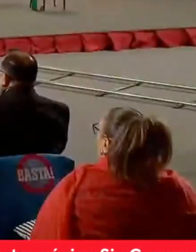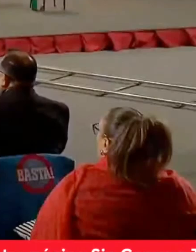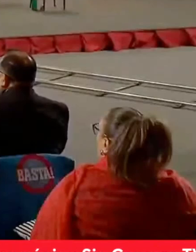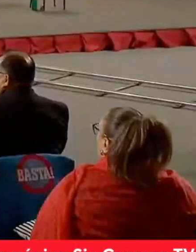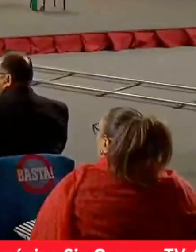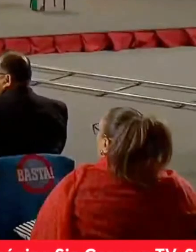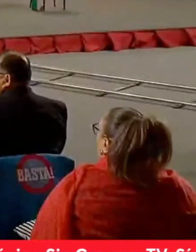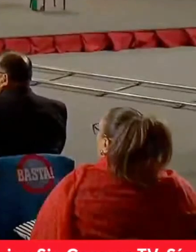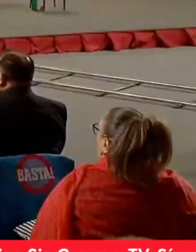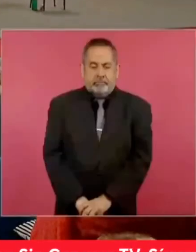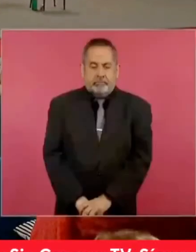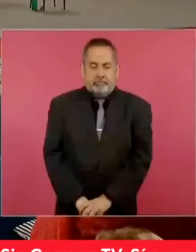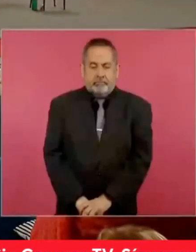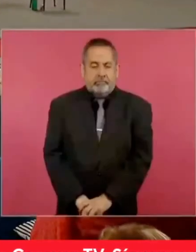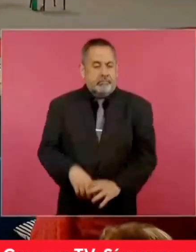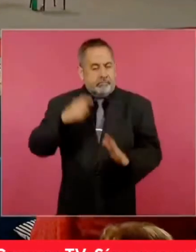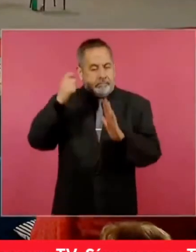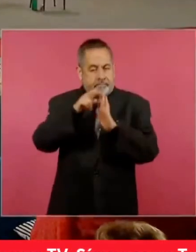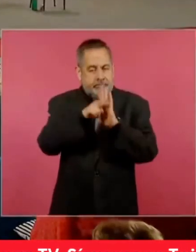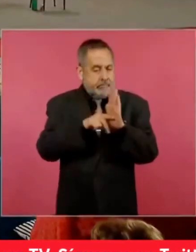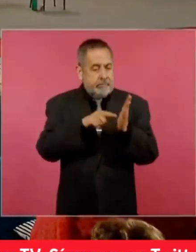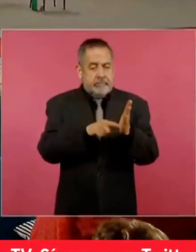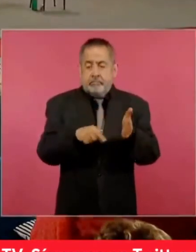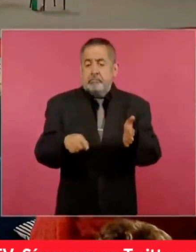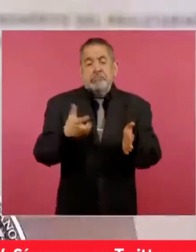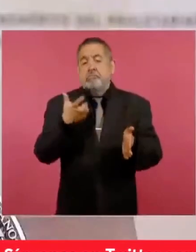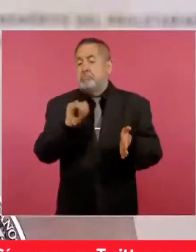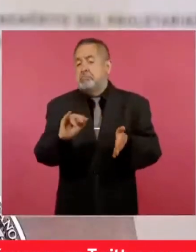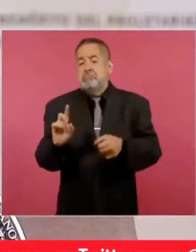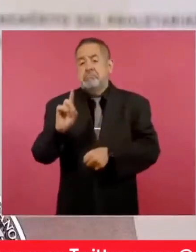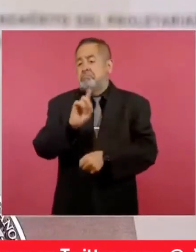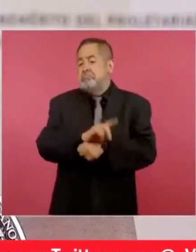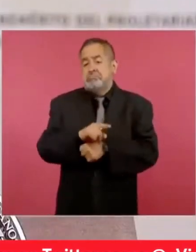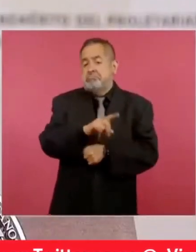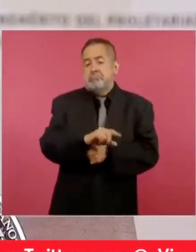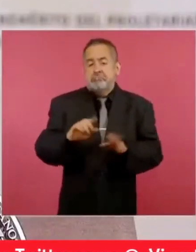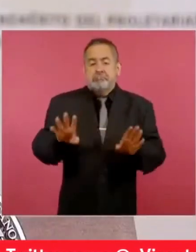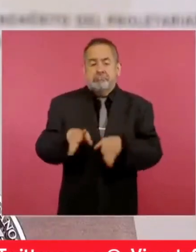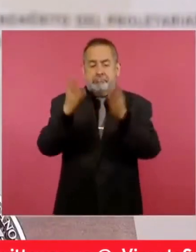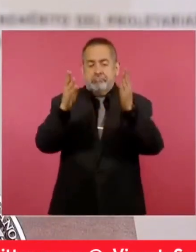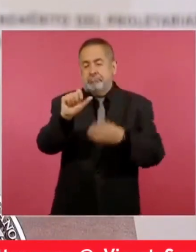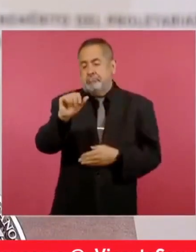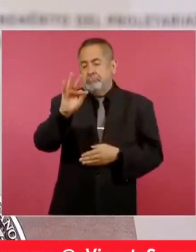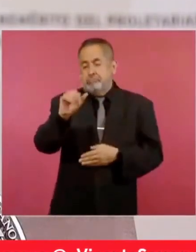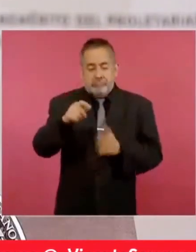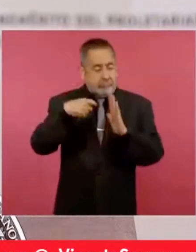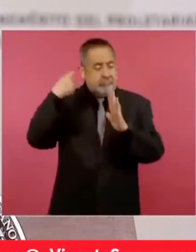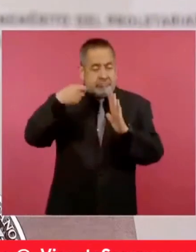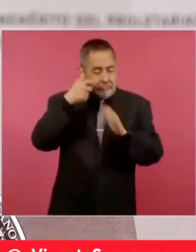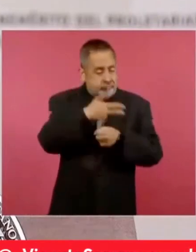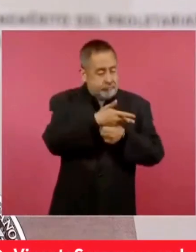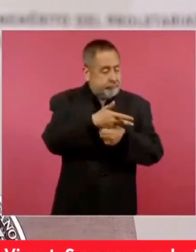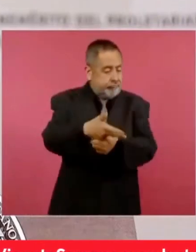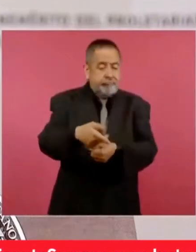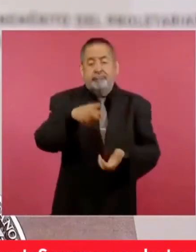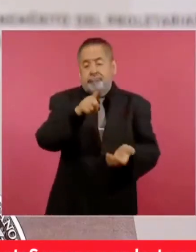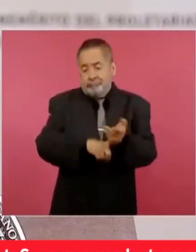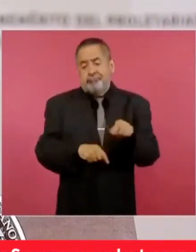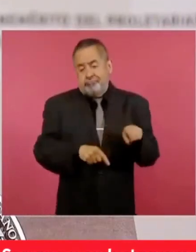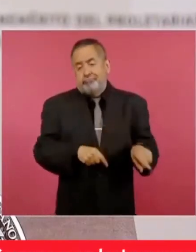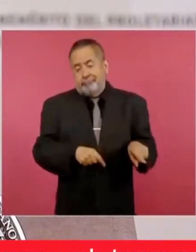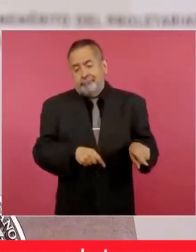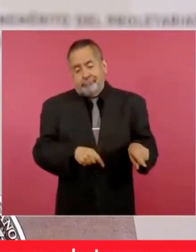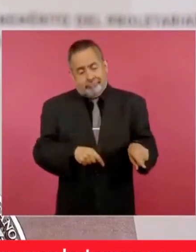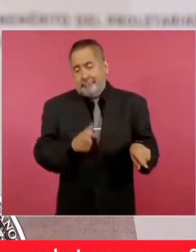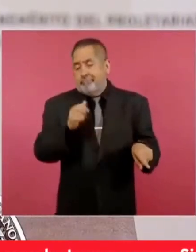texto en el que se lee "Un día normal en el AIFA", haciendo referencia de que la videograbación tendría lugar en el Aeropuerto Internacional